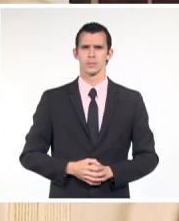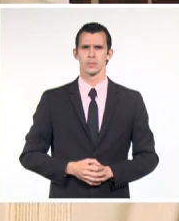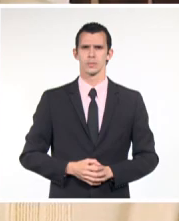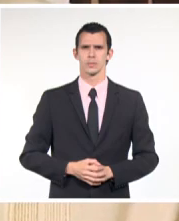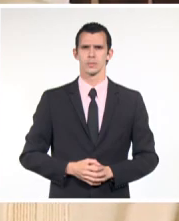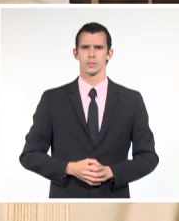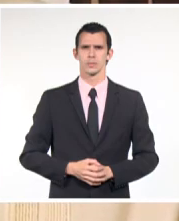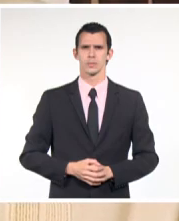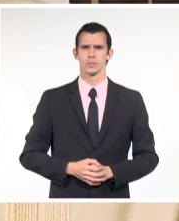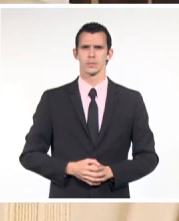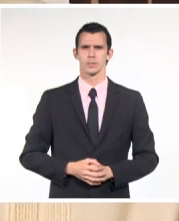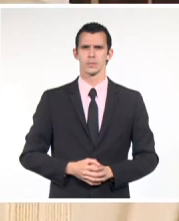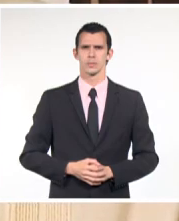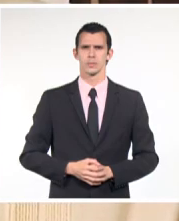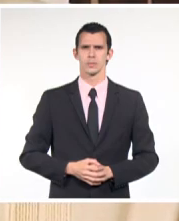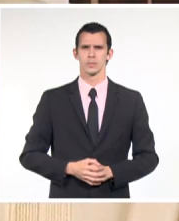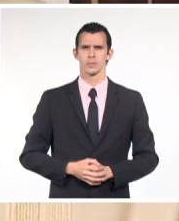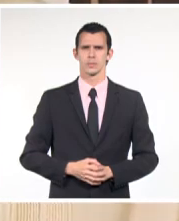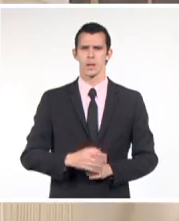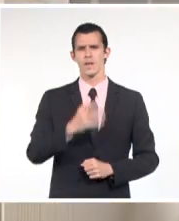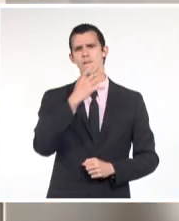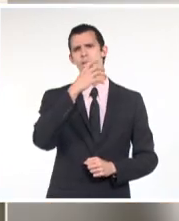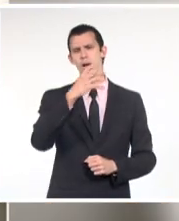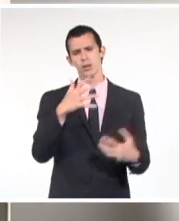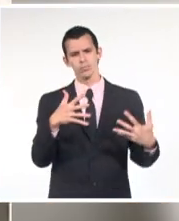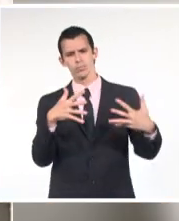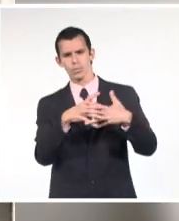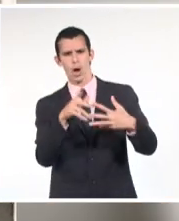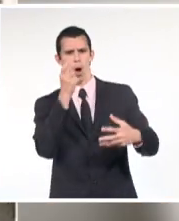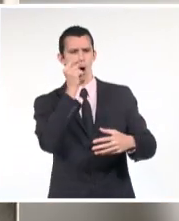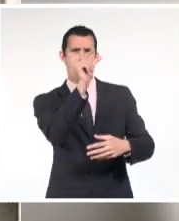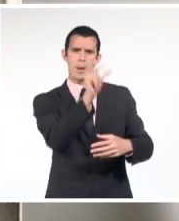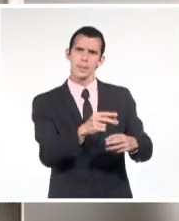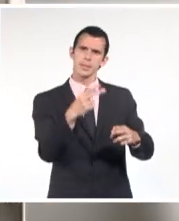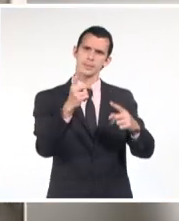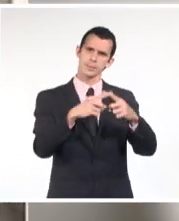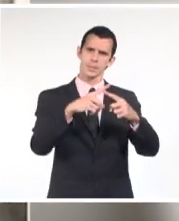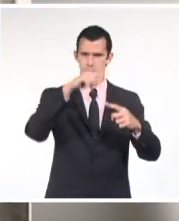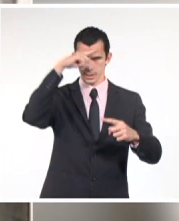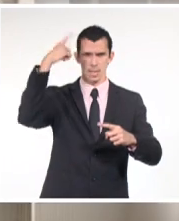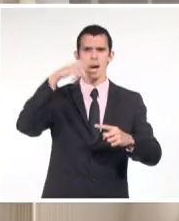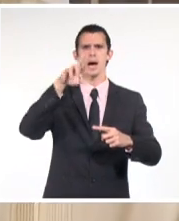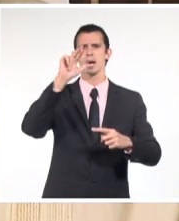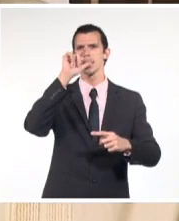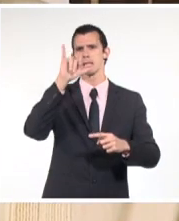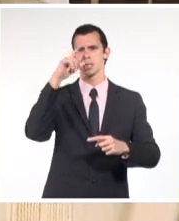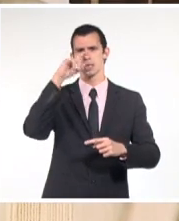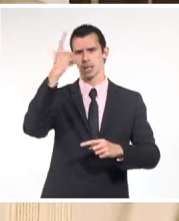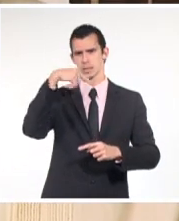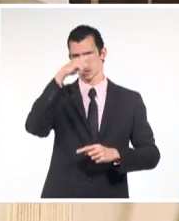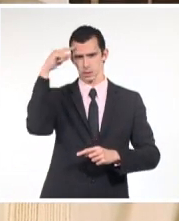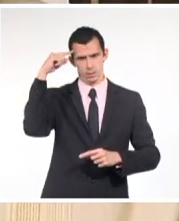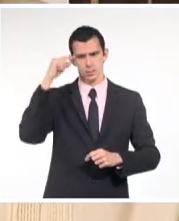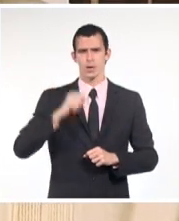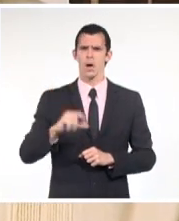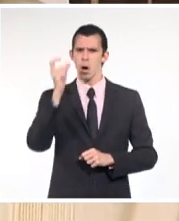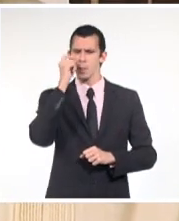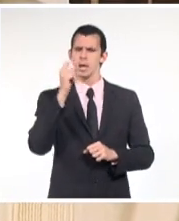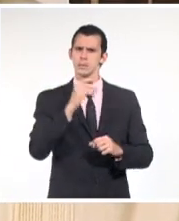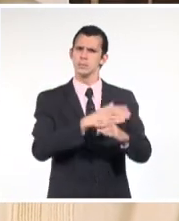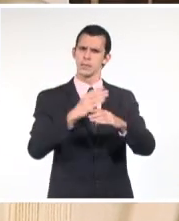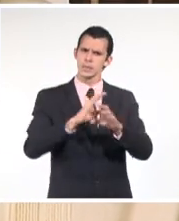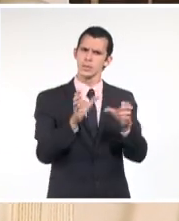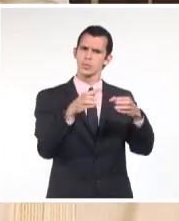Fidel se relacionó con Sardiñas. Tenía varios capellanes evangélicos en